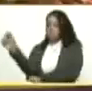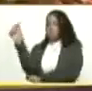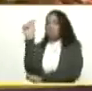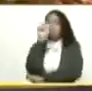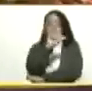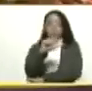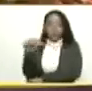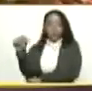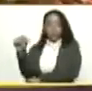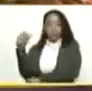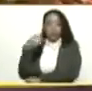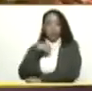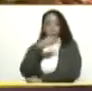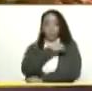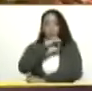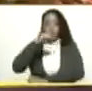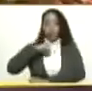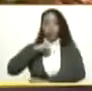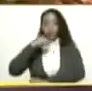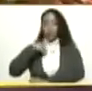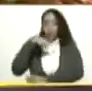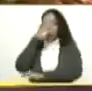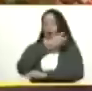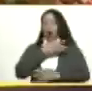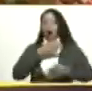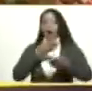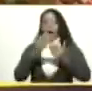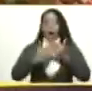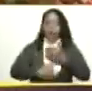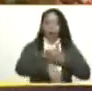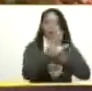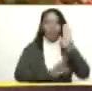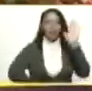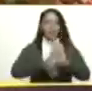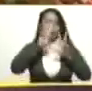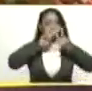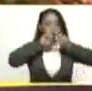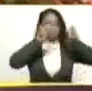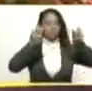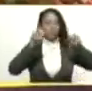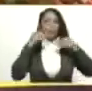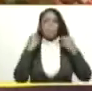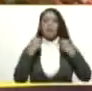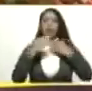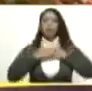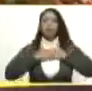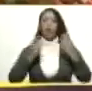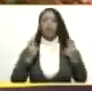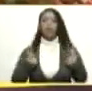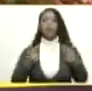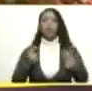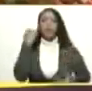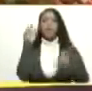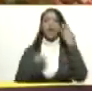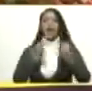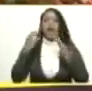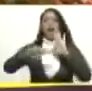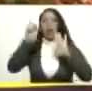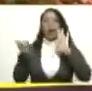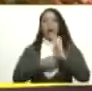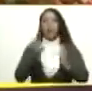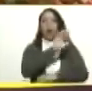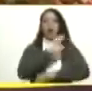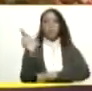y que personalmente he llevado adelante con la colaboración activa de la Fiscalía General de la